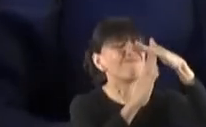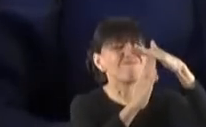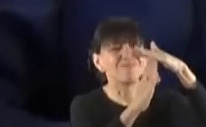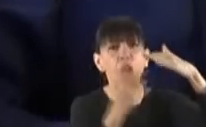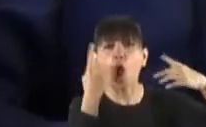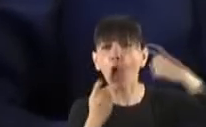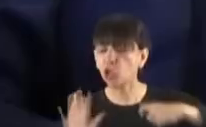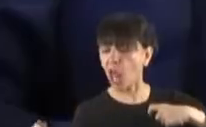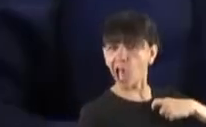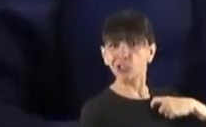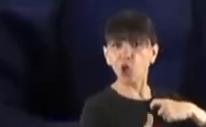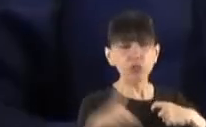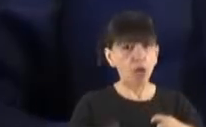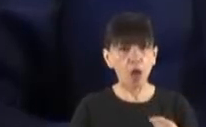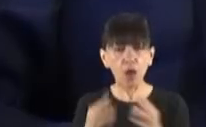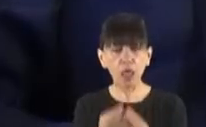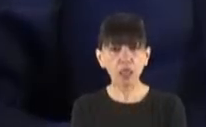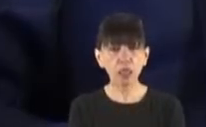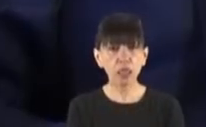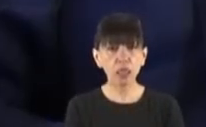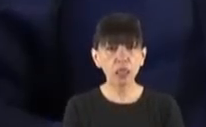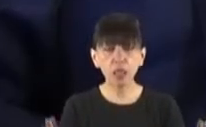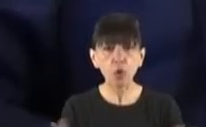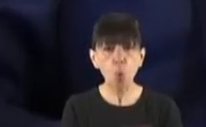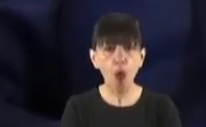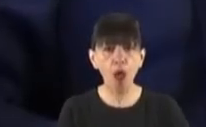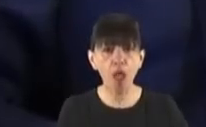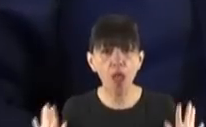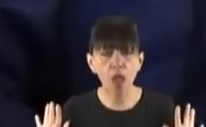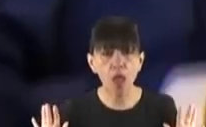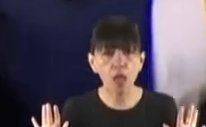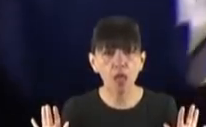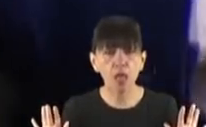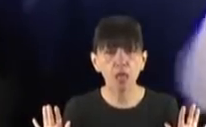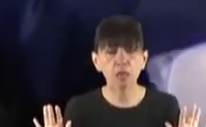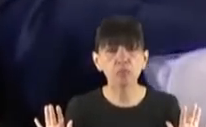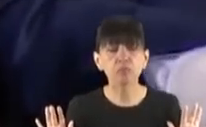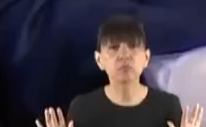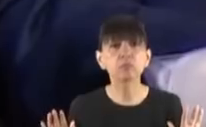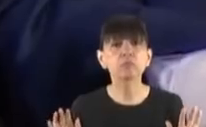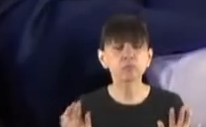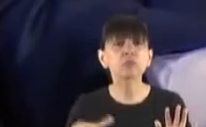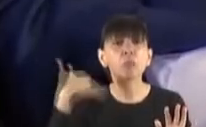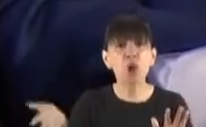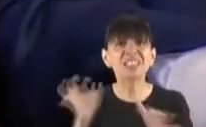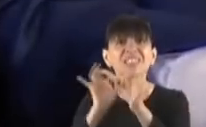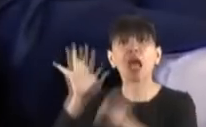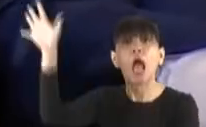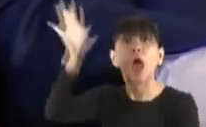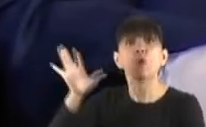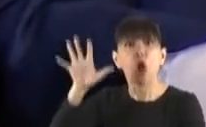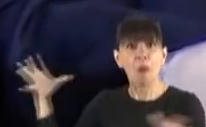internacional. No lo hay más. No lo hay más. Europa empezó a crujir con el